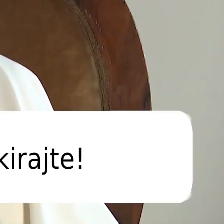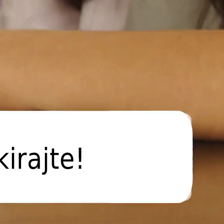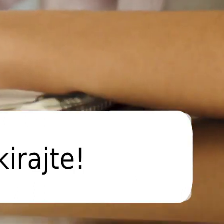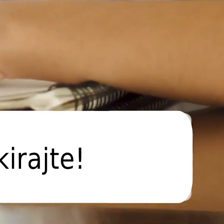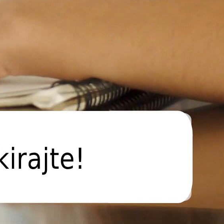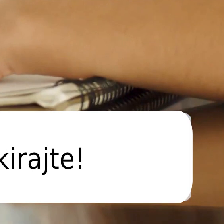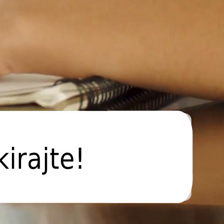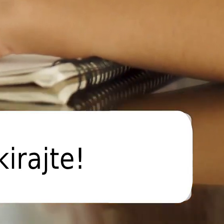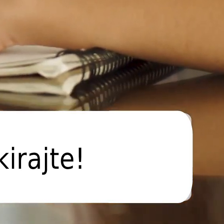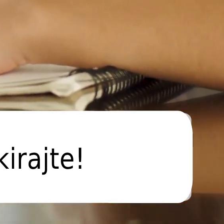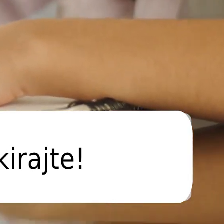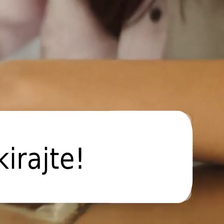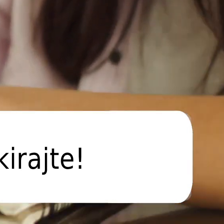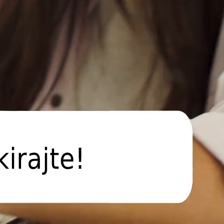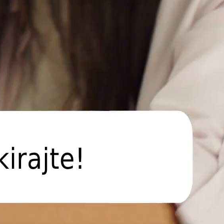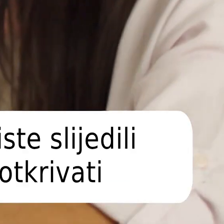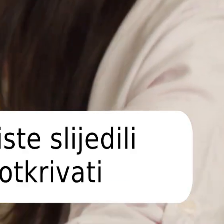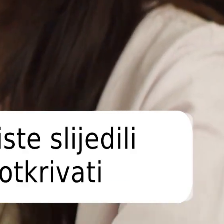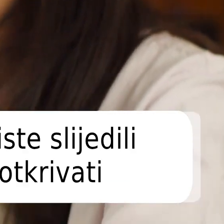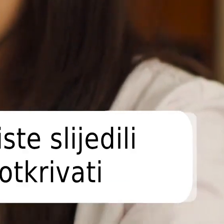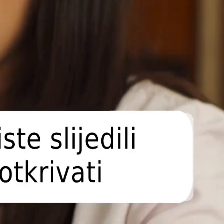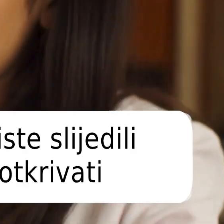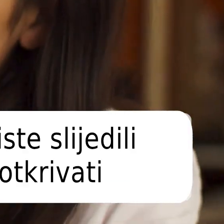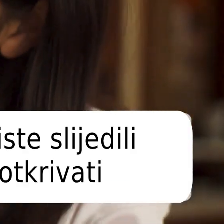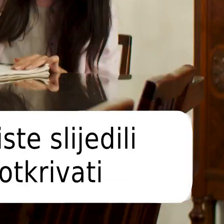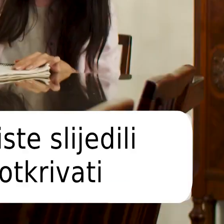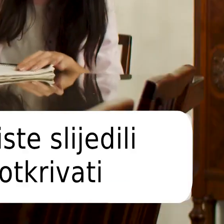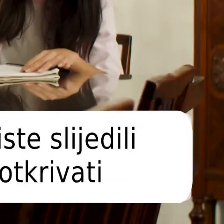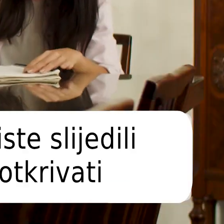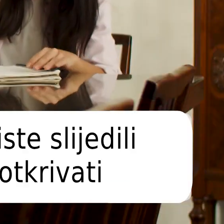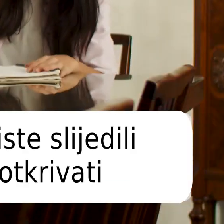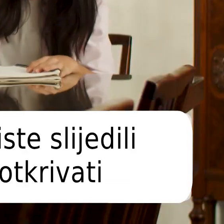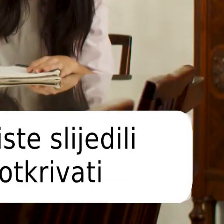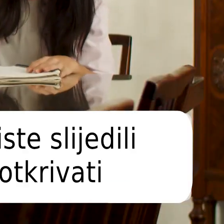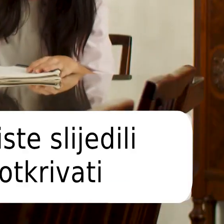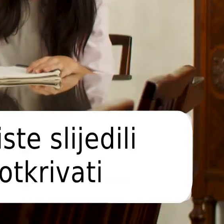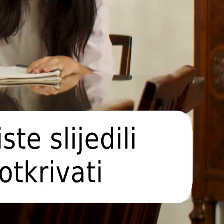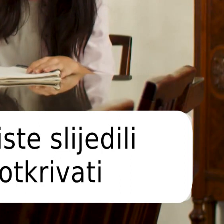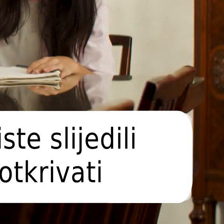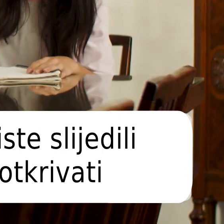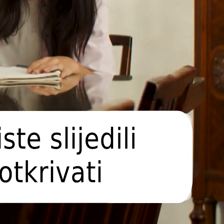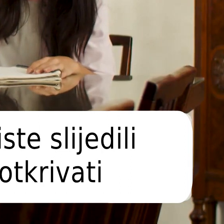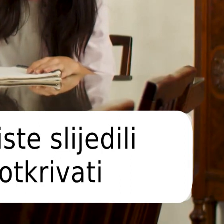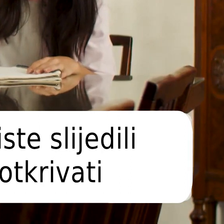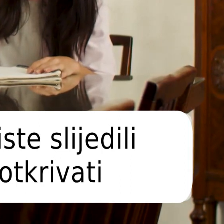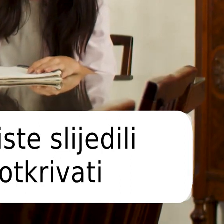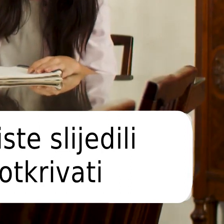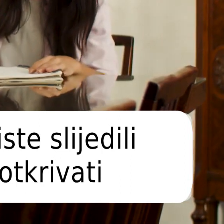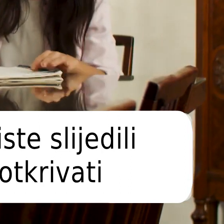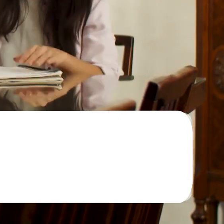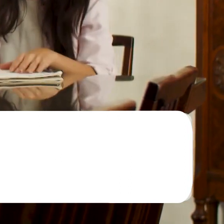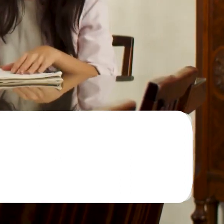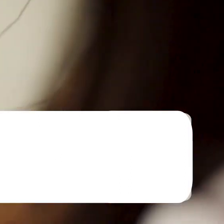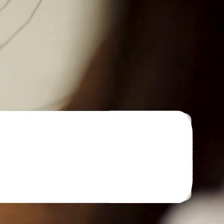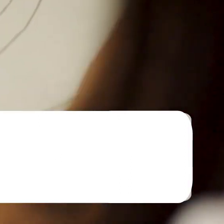su ejemplo, arriésguense. No olviden que para seguir a María necesitan discernir y